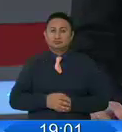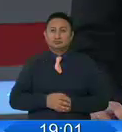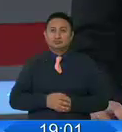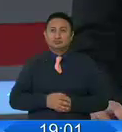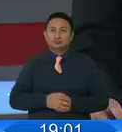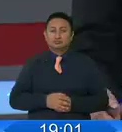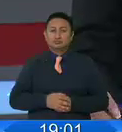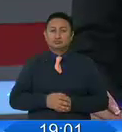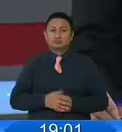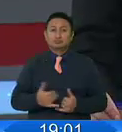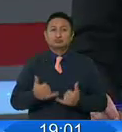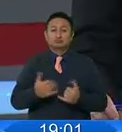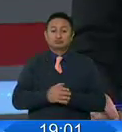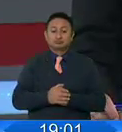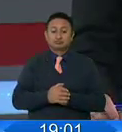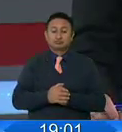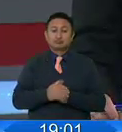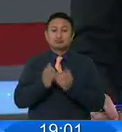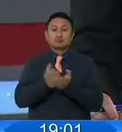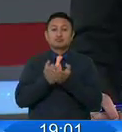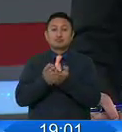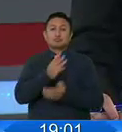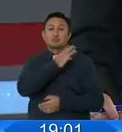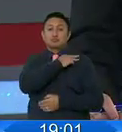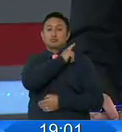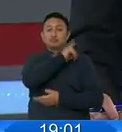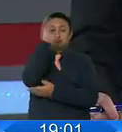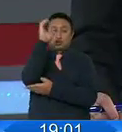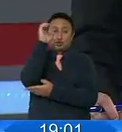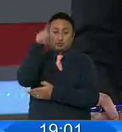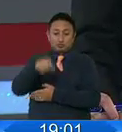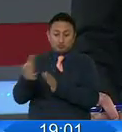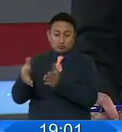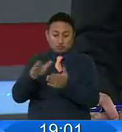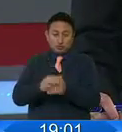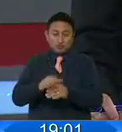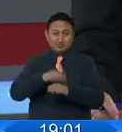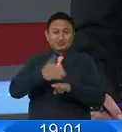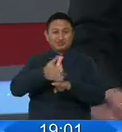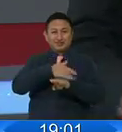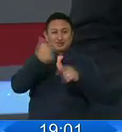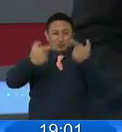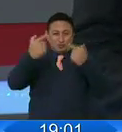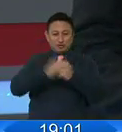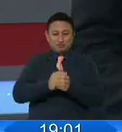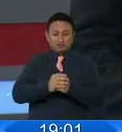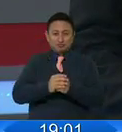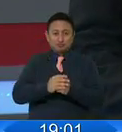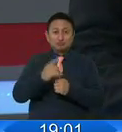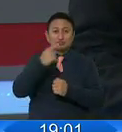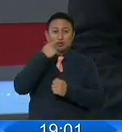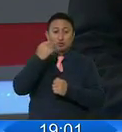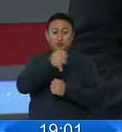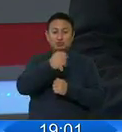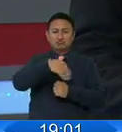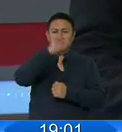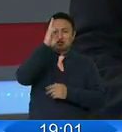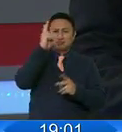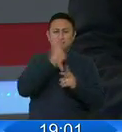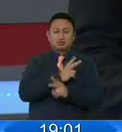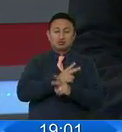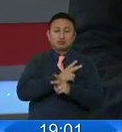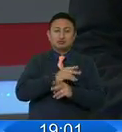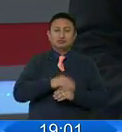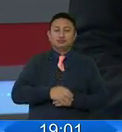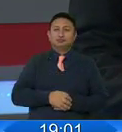y con honores fue despedido el infante de la marina de colombia que murió del operativo contra el jazz guacho el hombre más buscado por las autoridades de ecuador